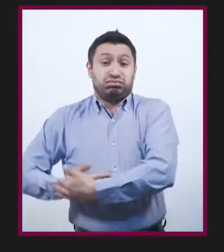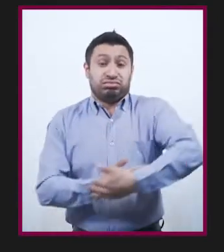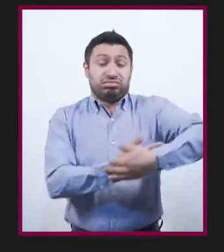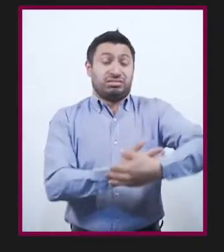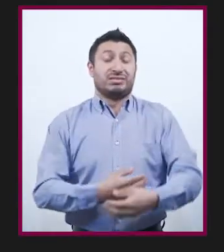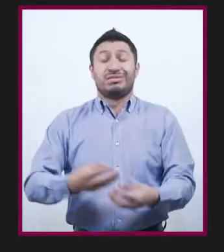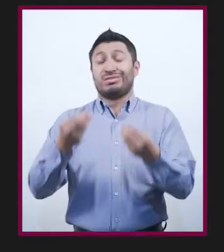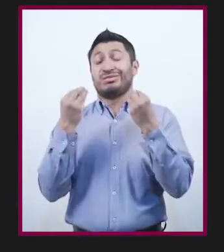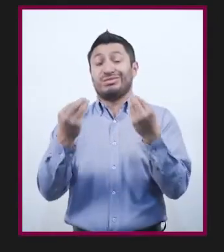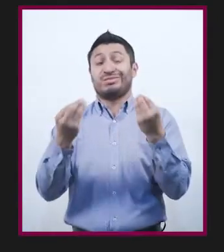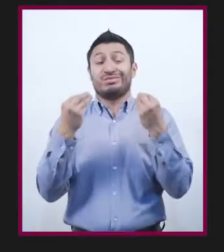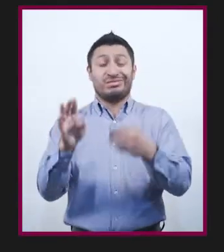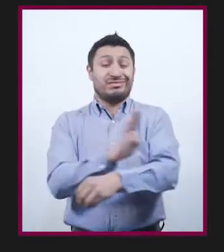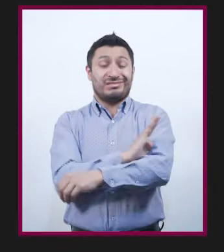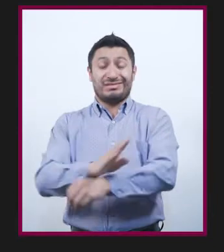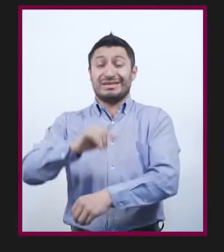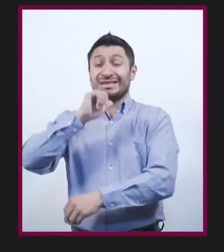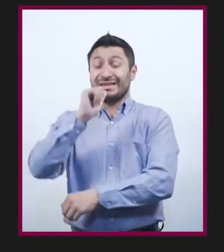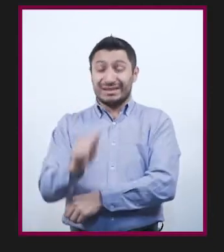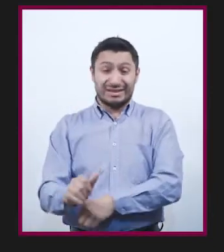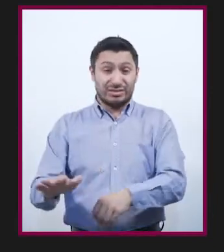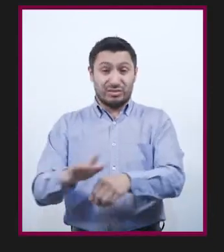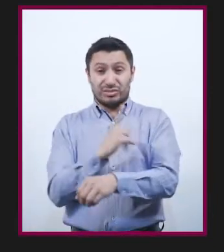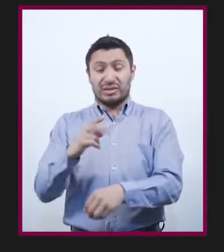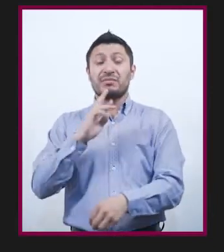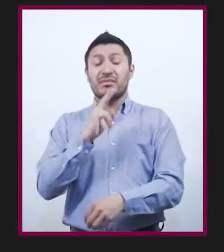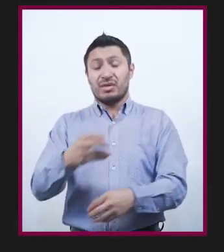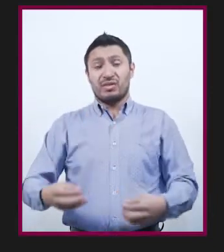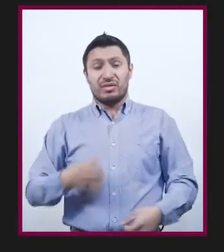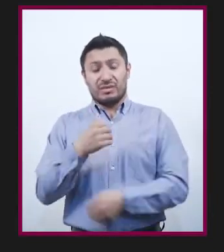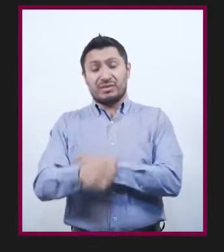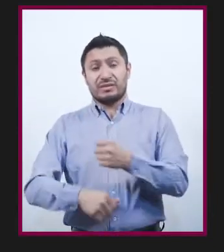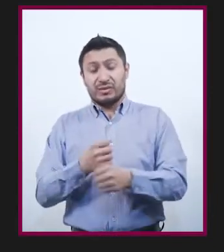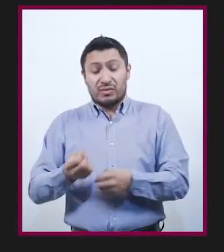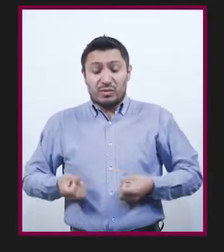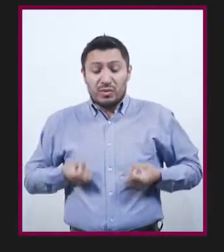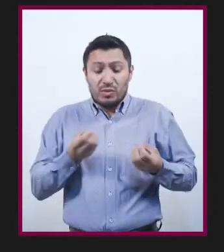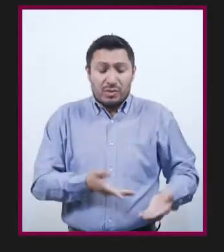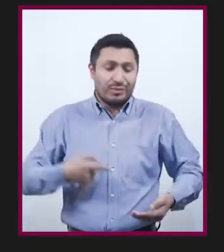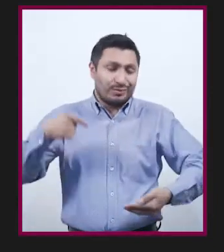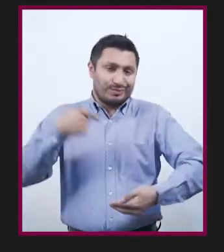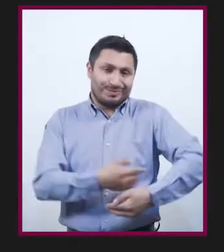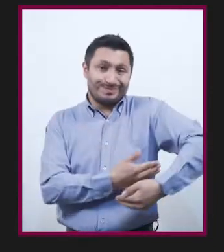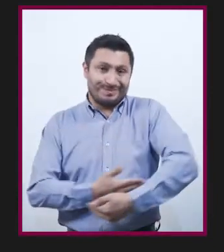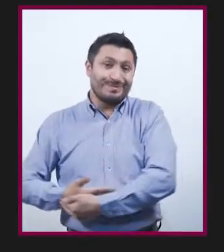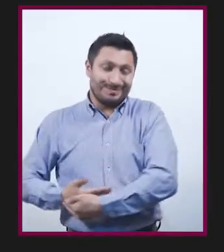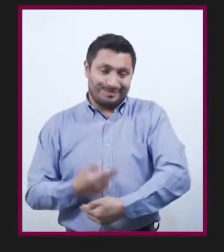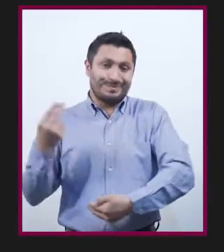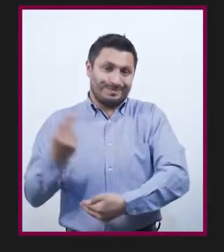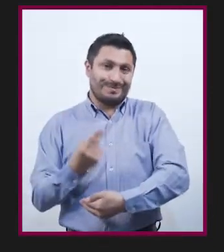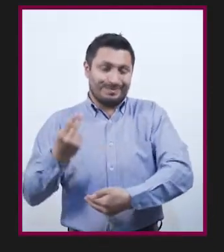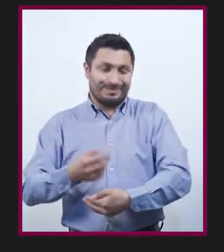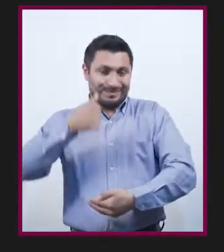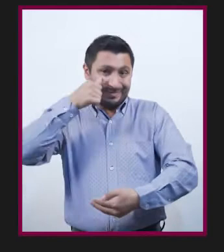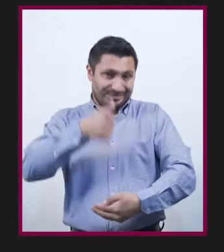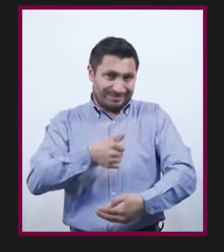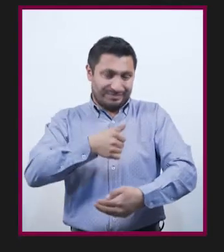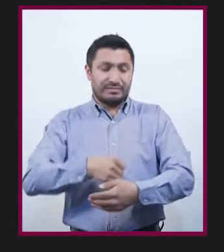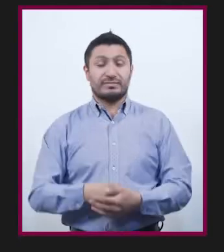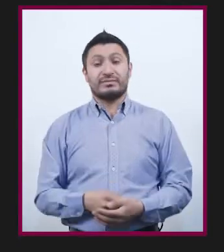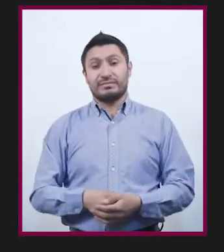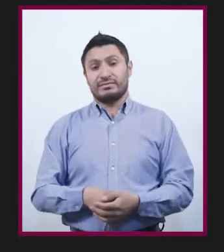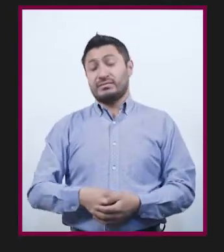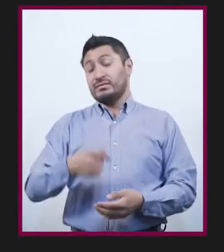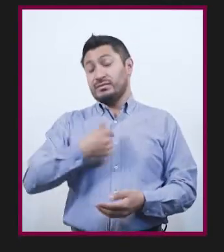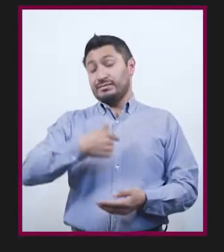desventaja, pero aunque sin embargo que un joven que tiene ya una responsabilidad, o en otras palabras un